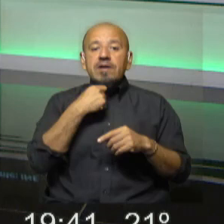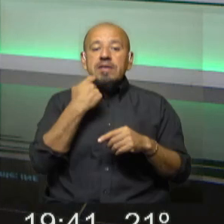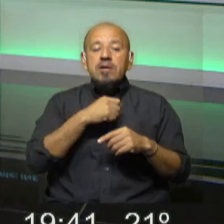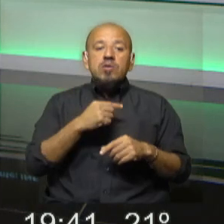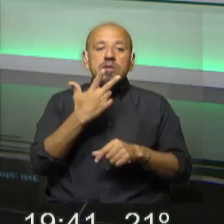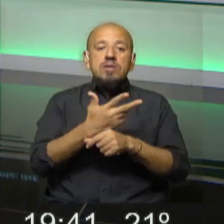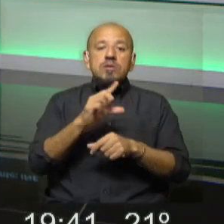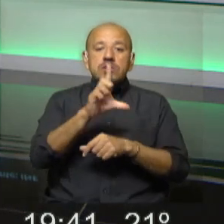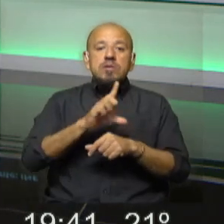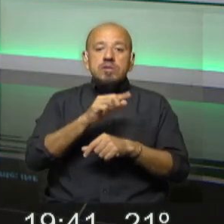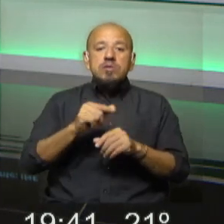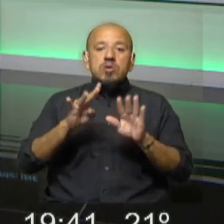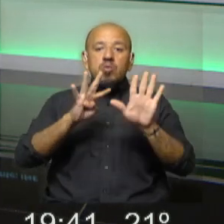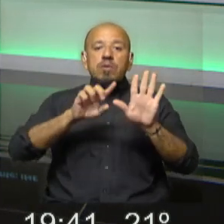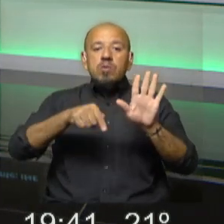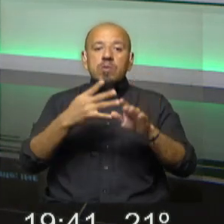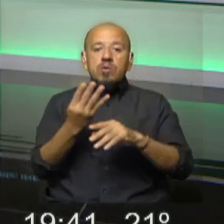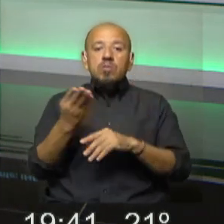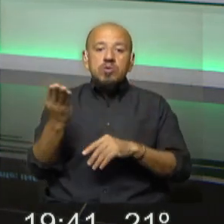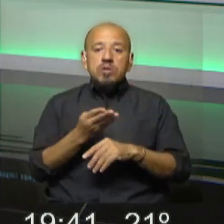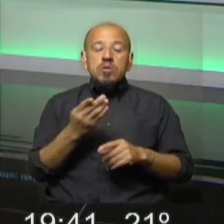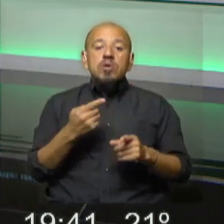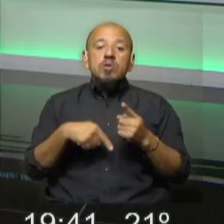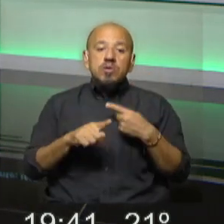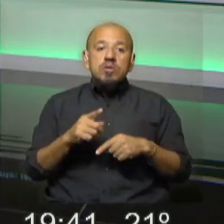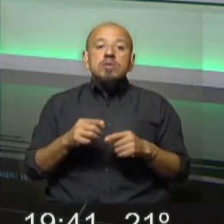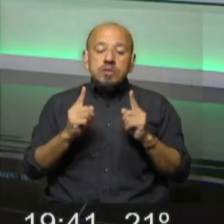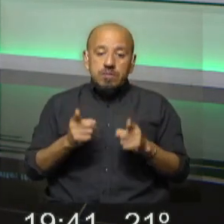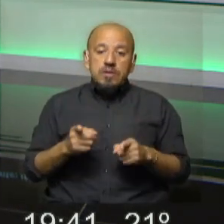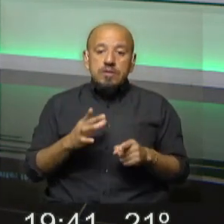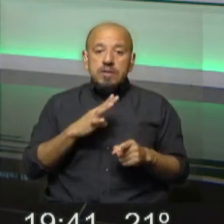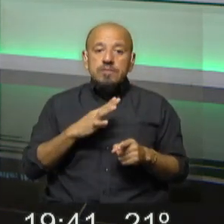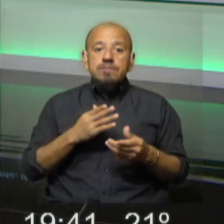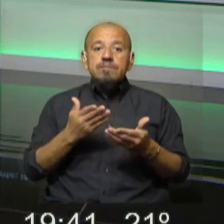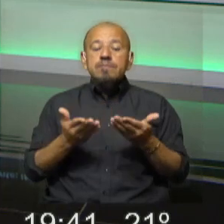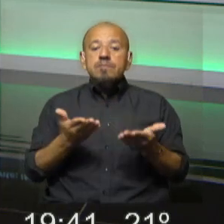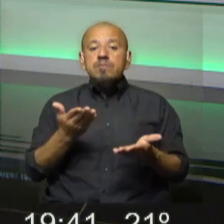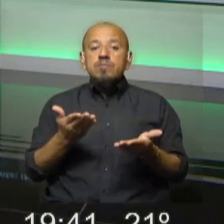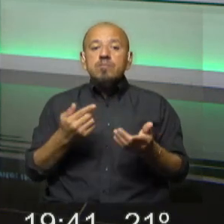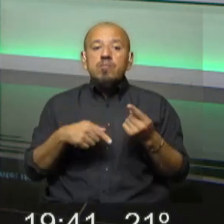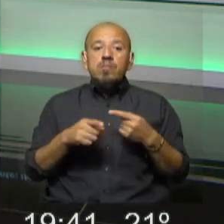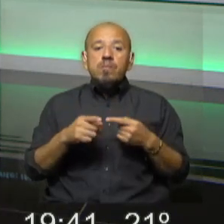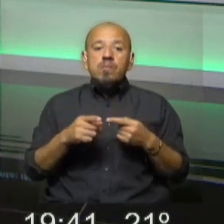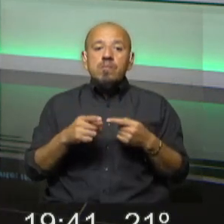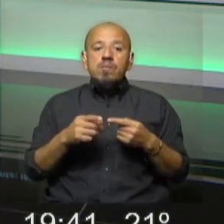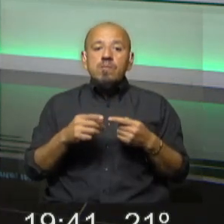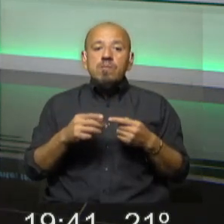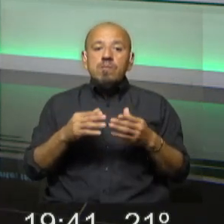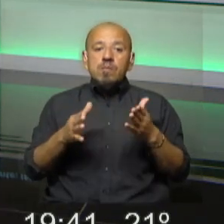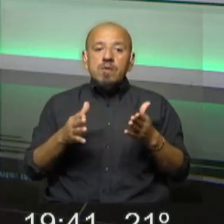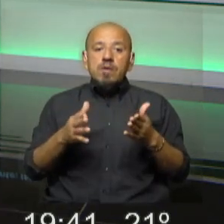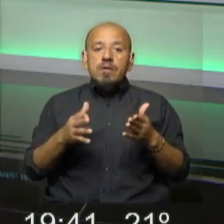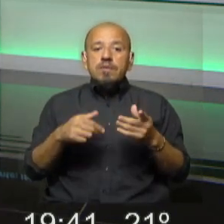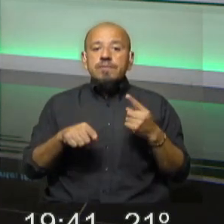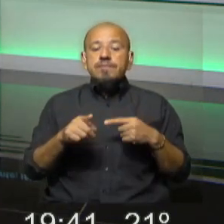el año con un desempleo de 9,4%, lo que de alguna manera también nos suma una capa adicional, ¿sí?, de